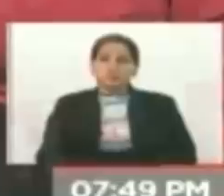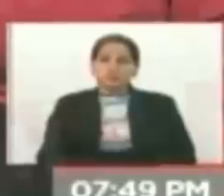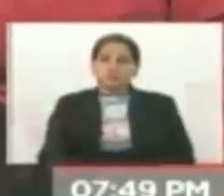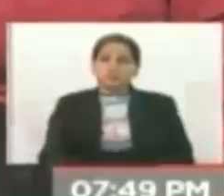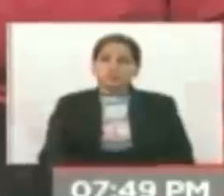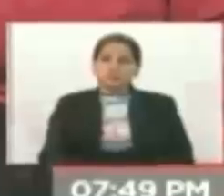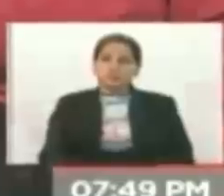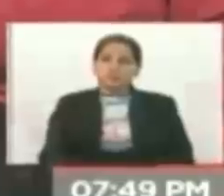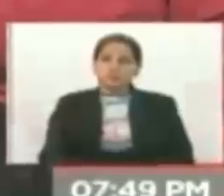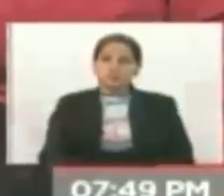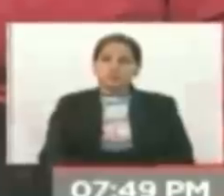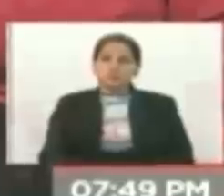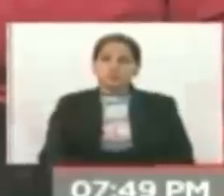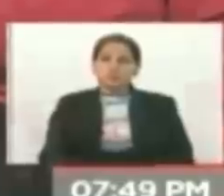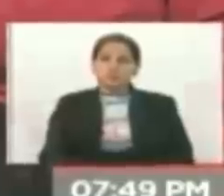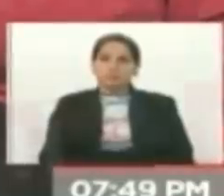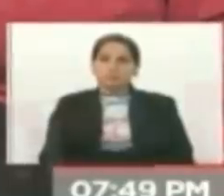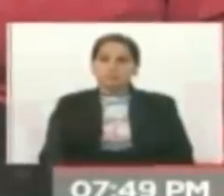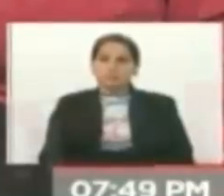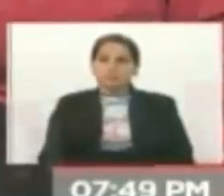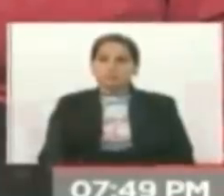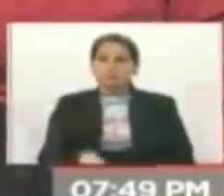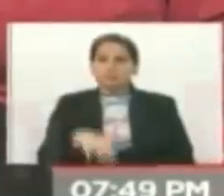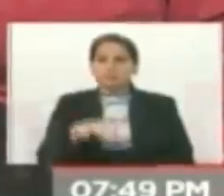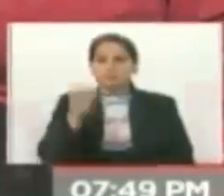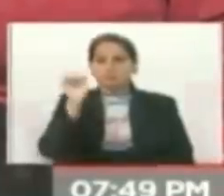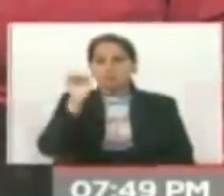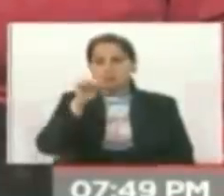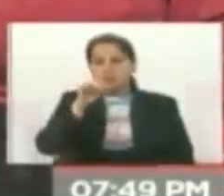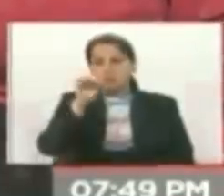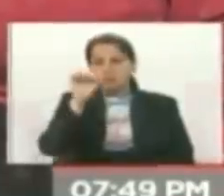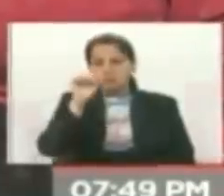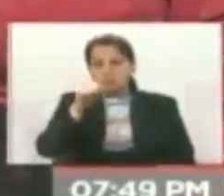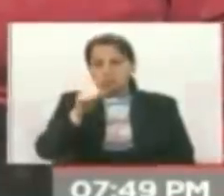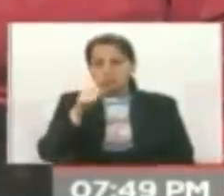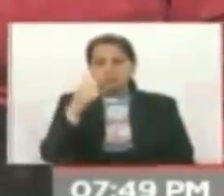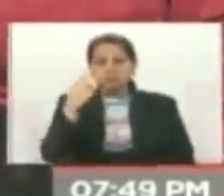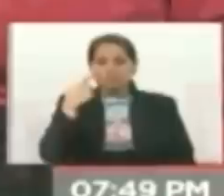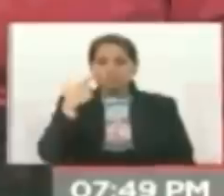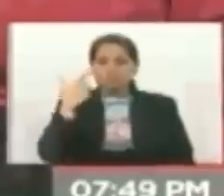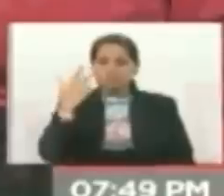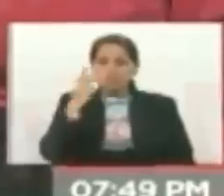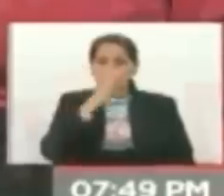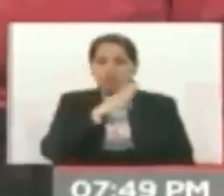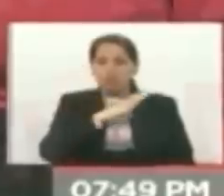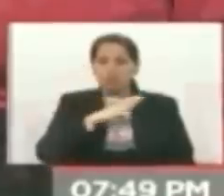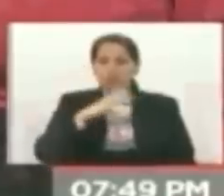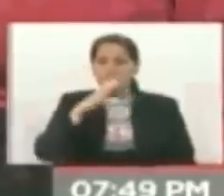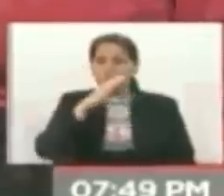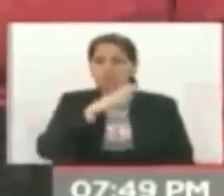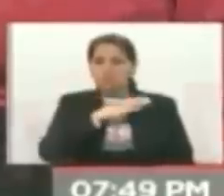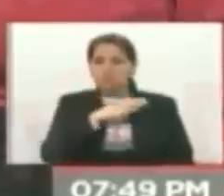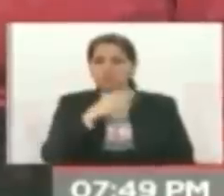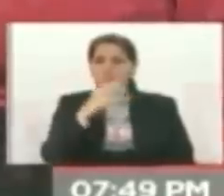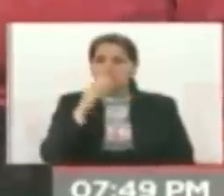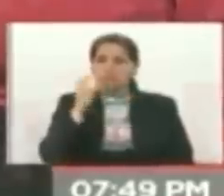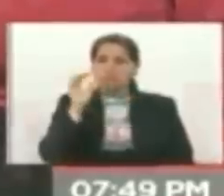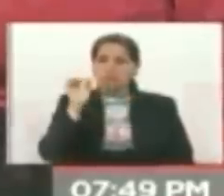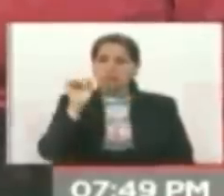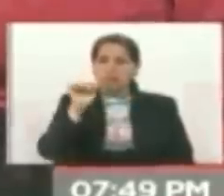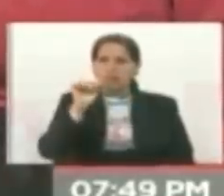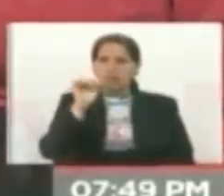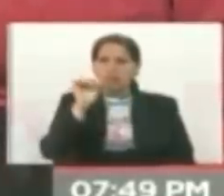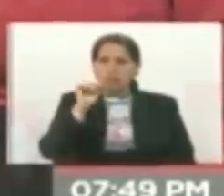ataques inicialmente el oficialista diosdado cabello este miércoles que es un orgullo que lo comparen con cuasi soleimani